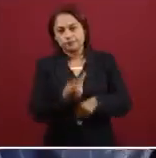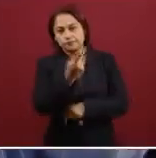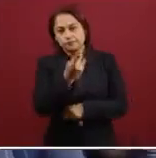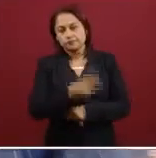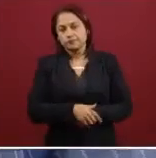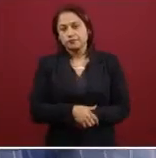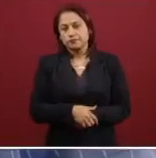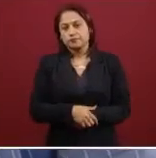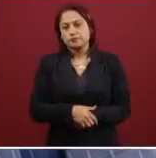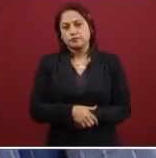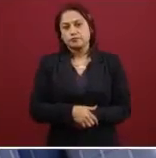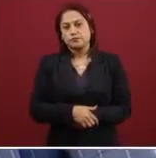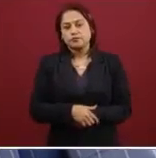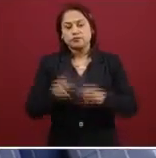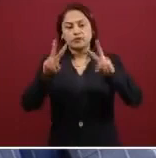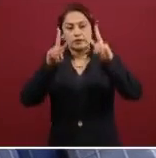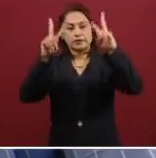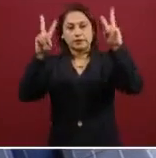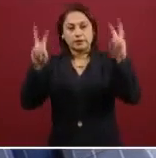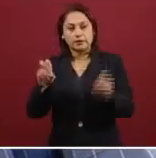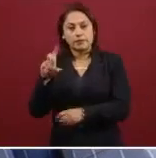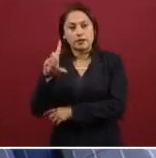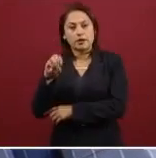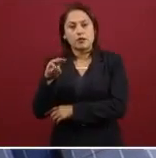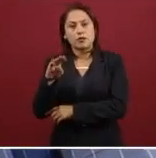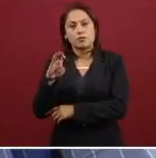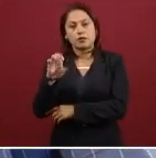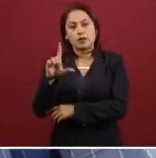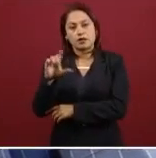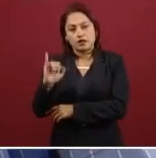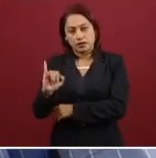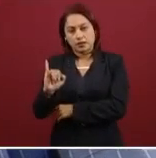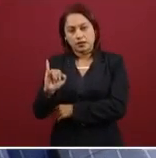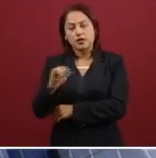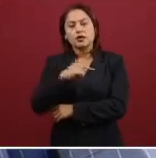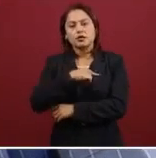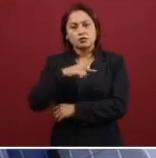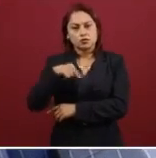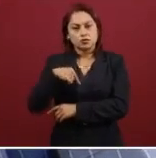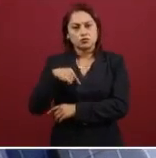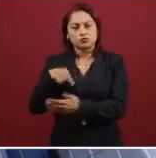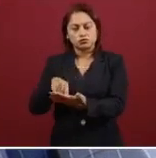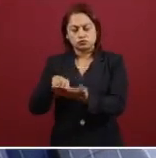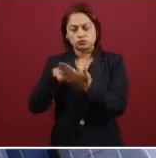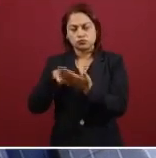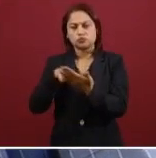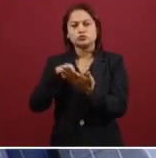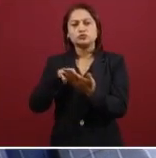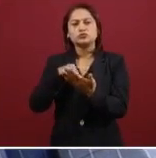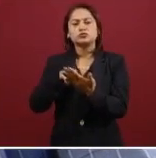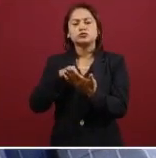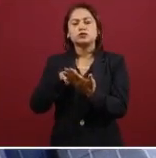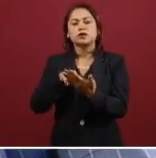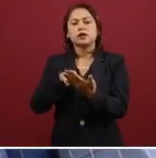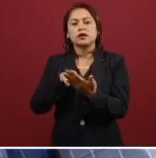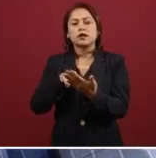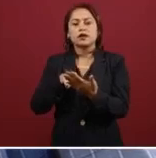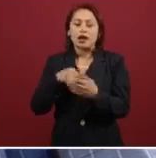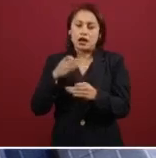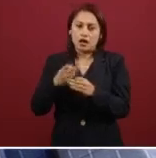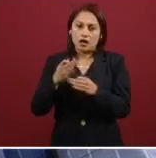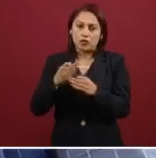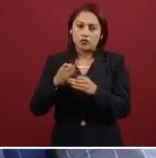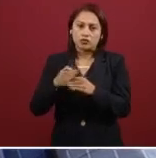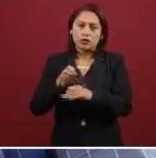sobre el tema de Carlos Lomelí. Tenemos información que en la presente administración las empresas,